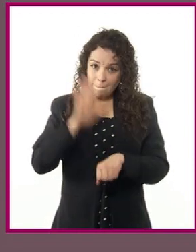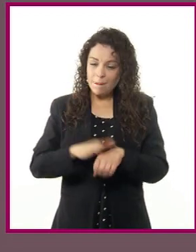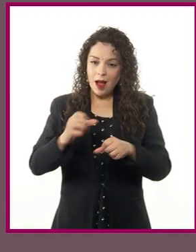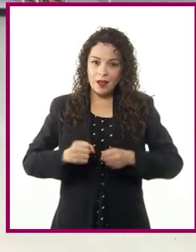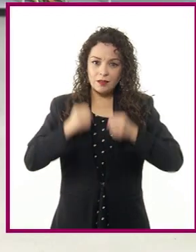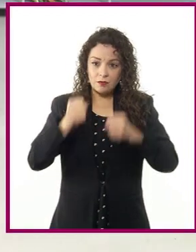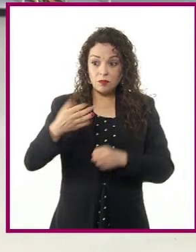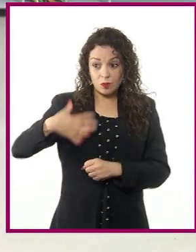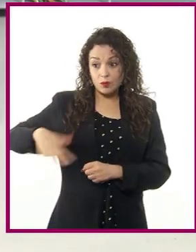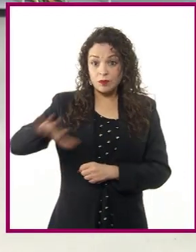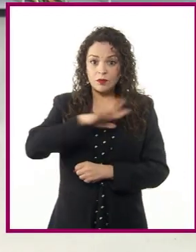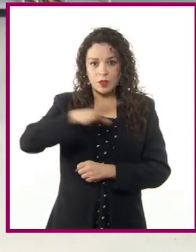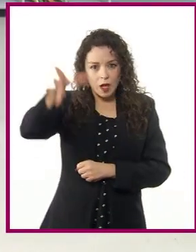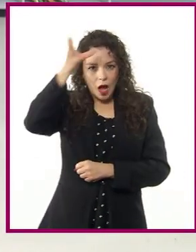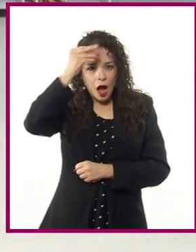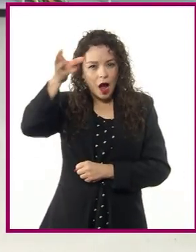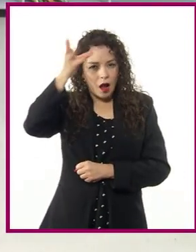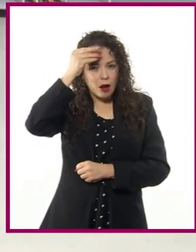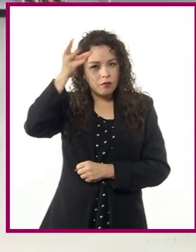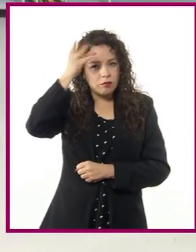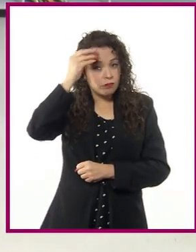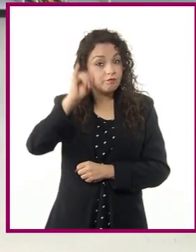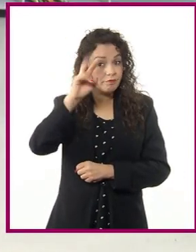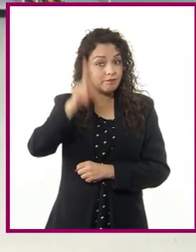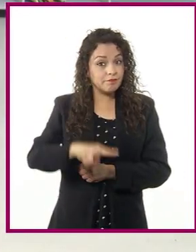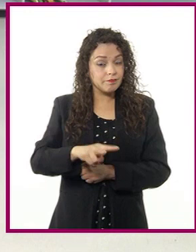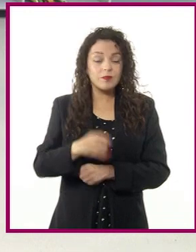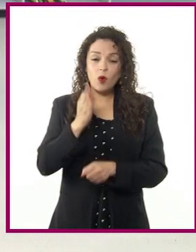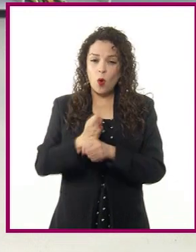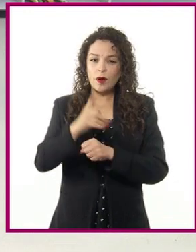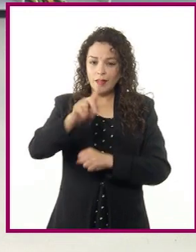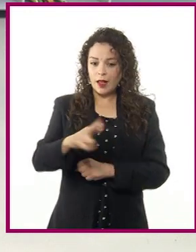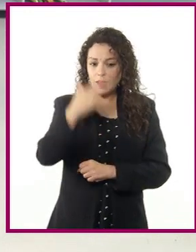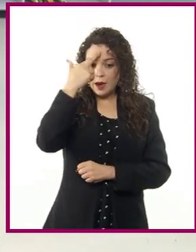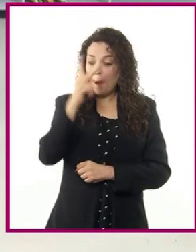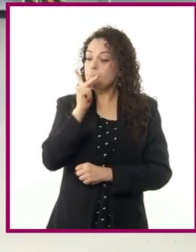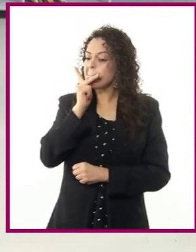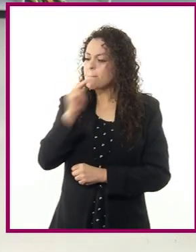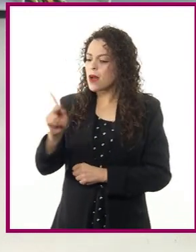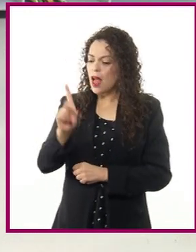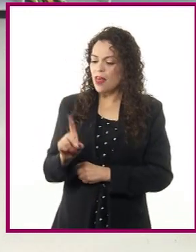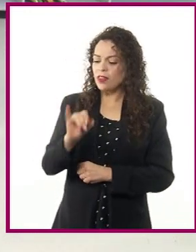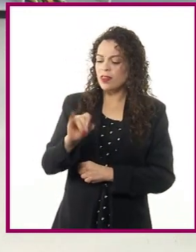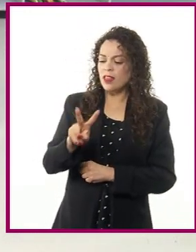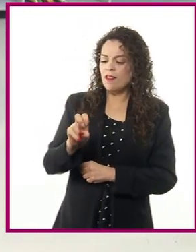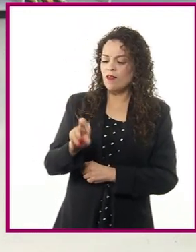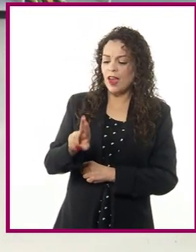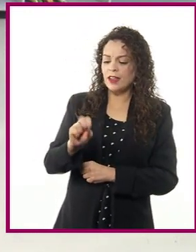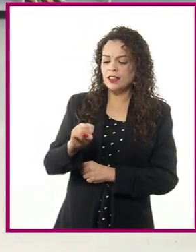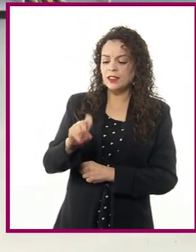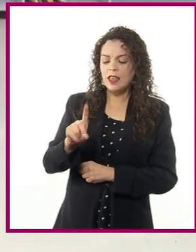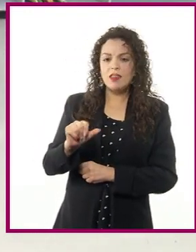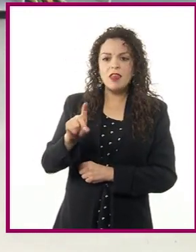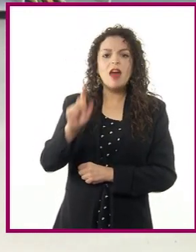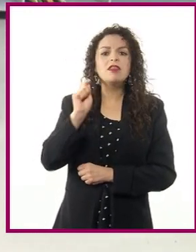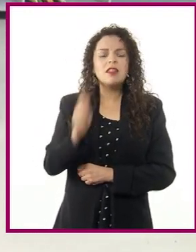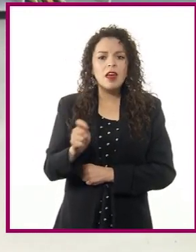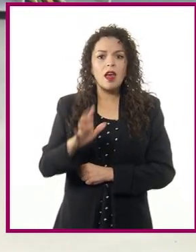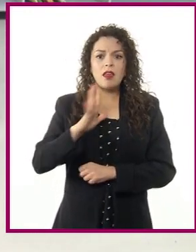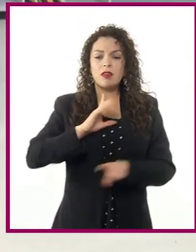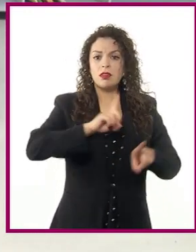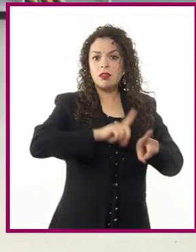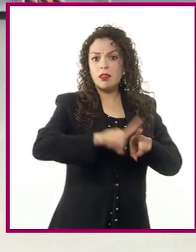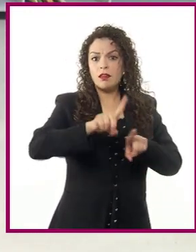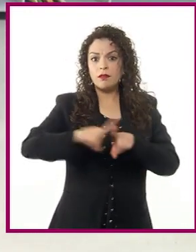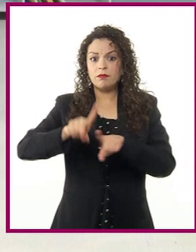aprendizaje. Así que vamos a empezar por recordar que la palabra diversidad hace referencia a la variedad y